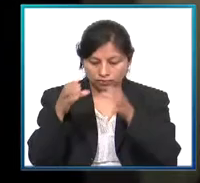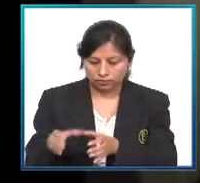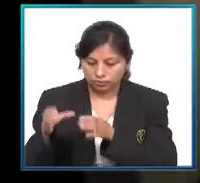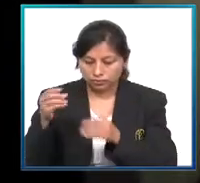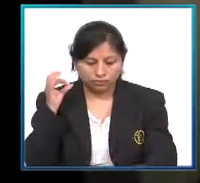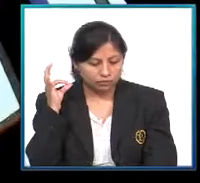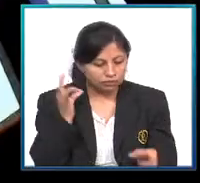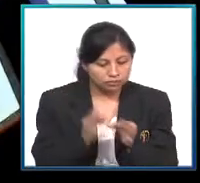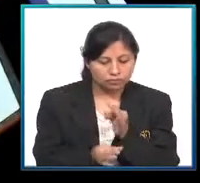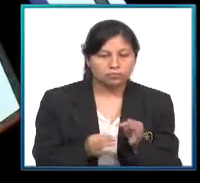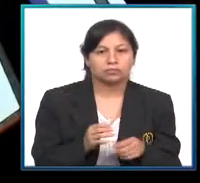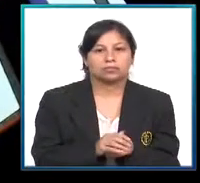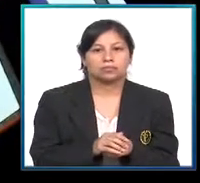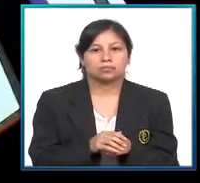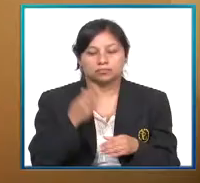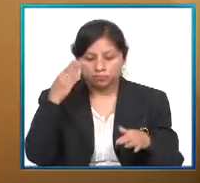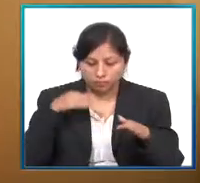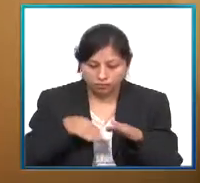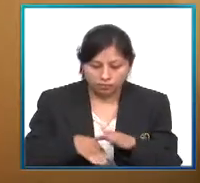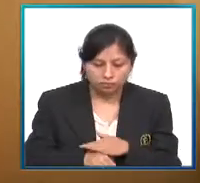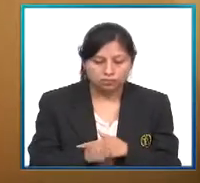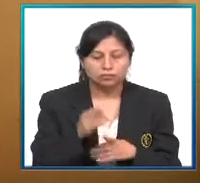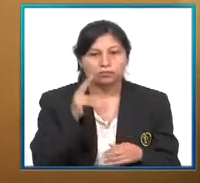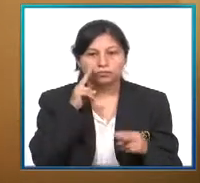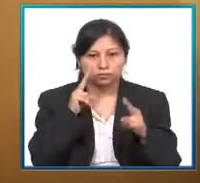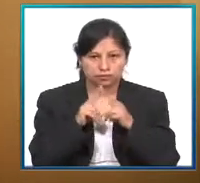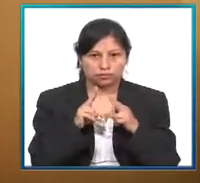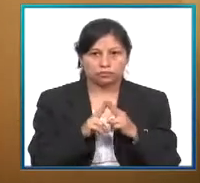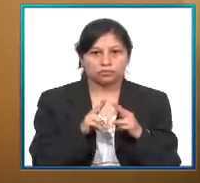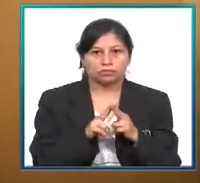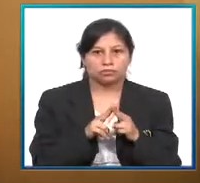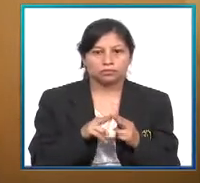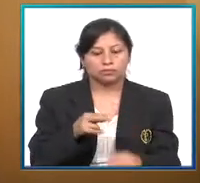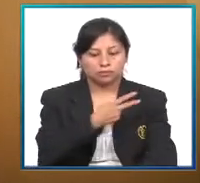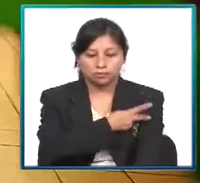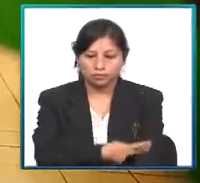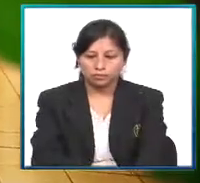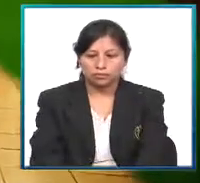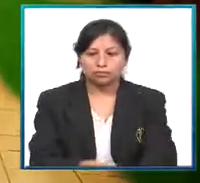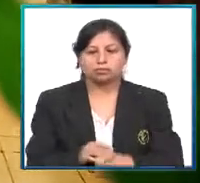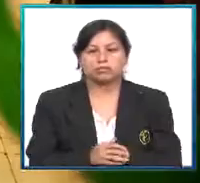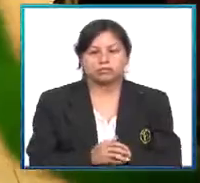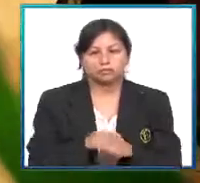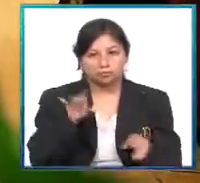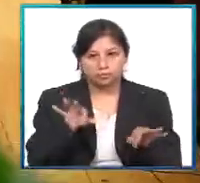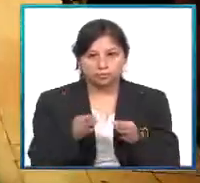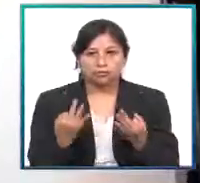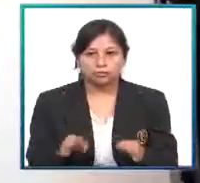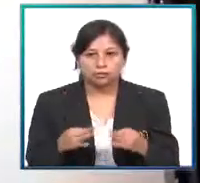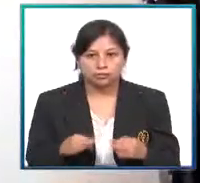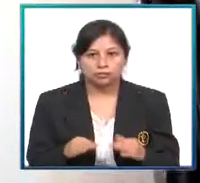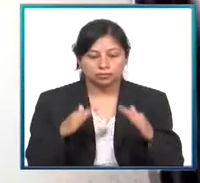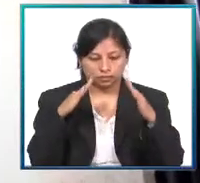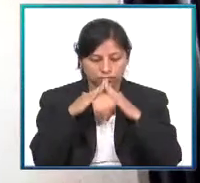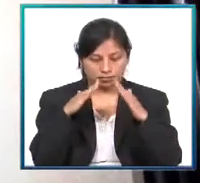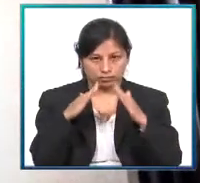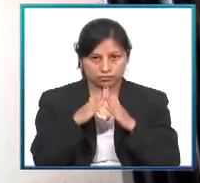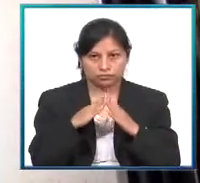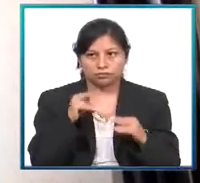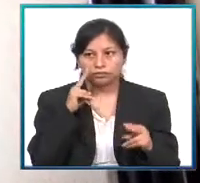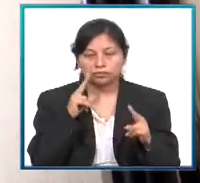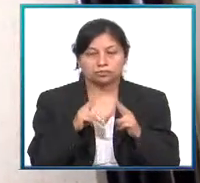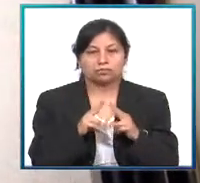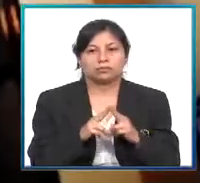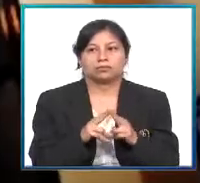detalles inigualables nos adentran en el misticismo de nuestra historia. Se trata de Casa